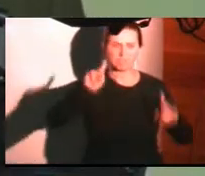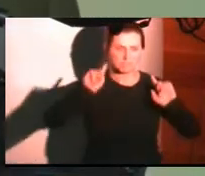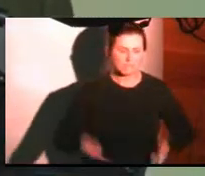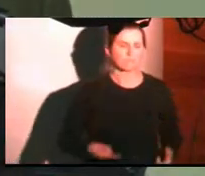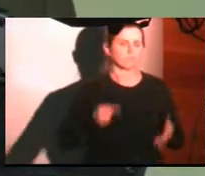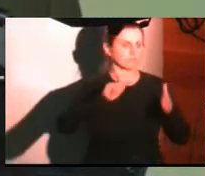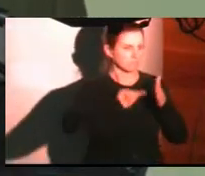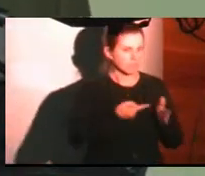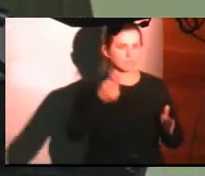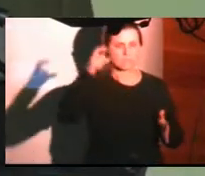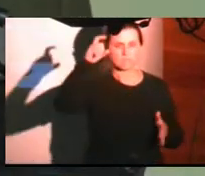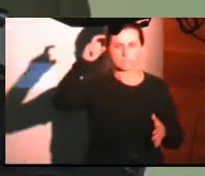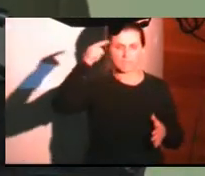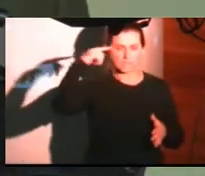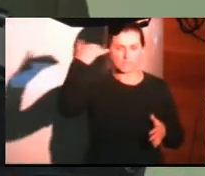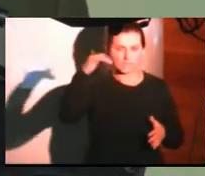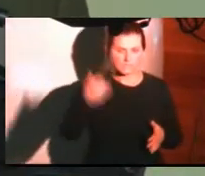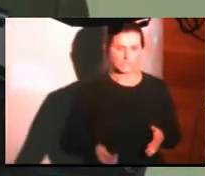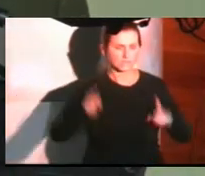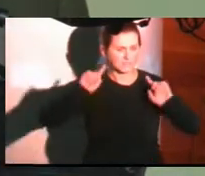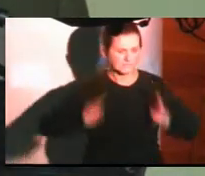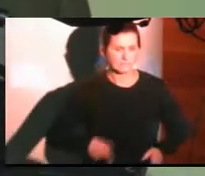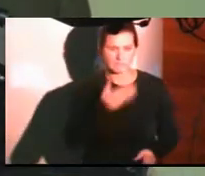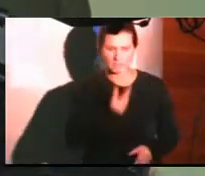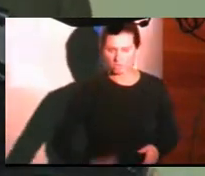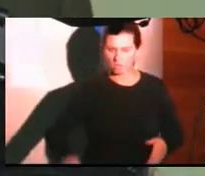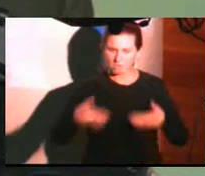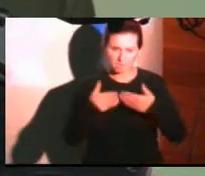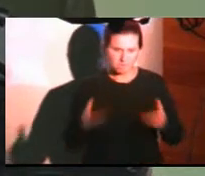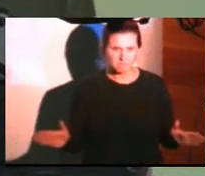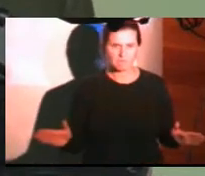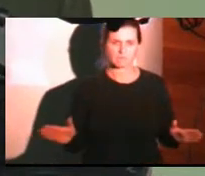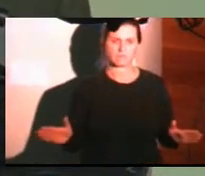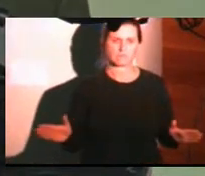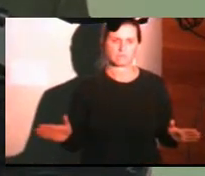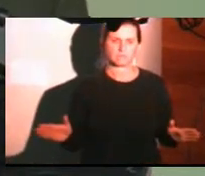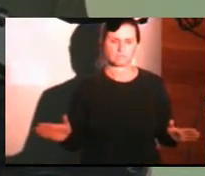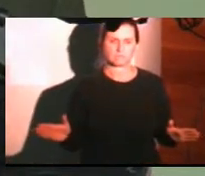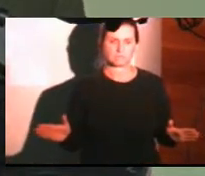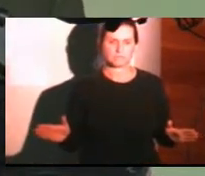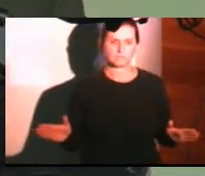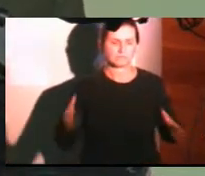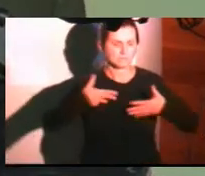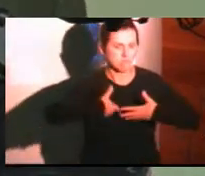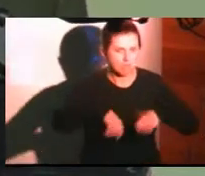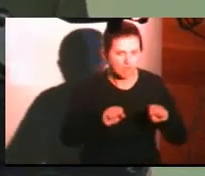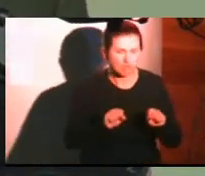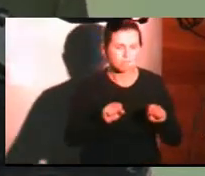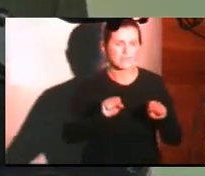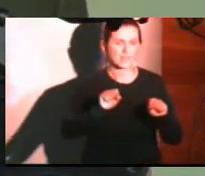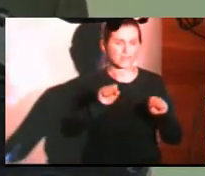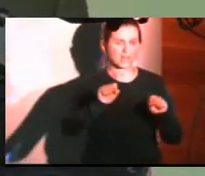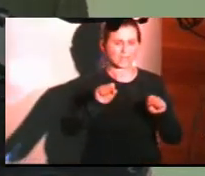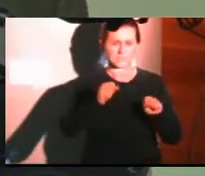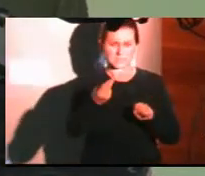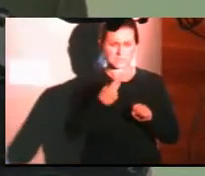gobiernos abiertos y desarrollar lo que tantas veces anhelamos con Rodolfo, que es un gobierno sin papeles, es